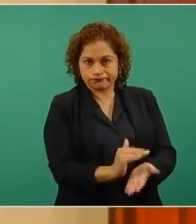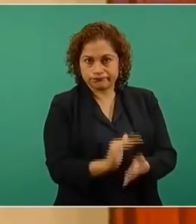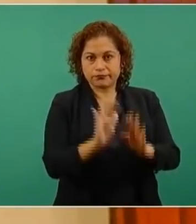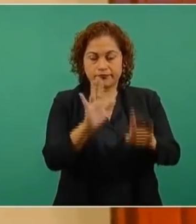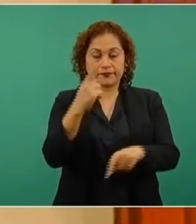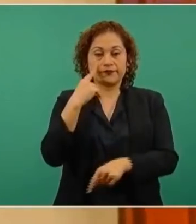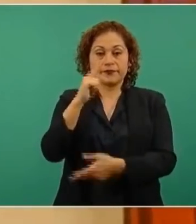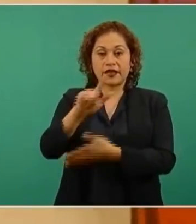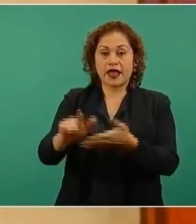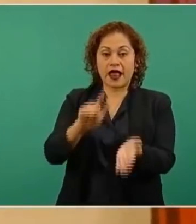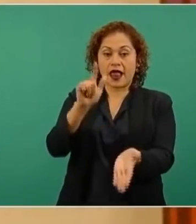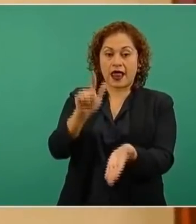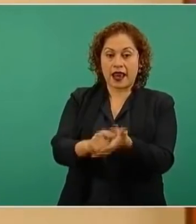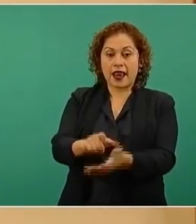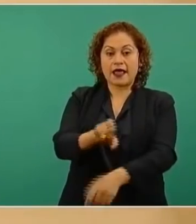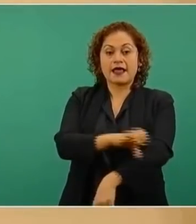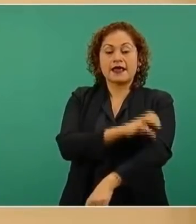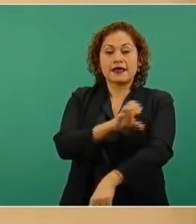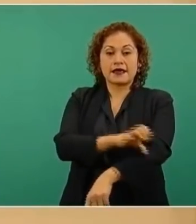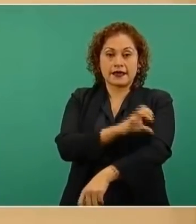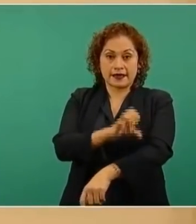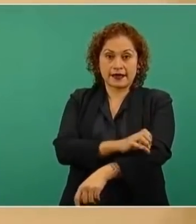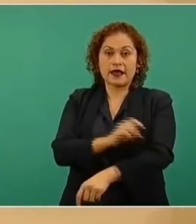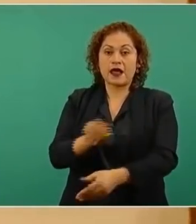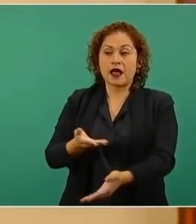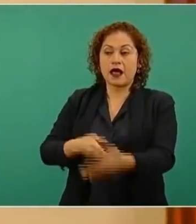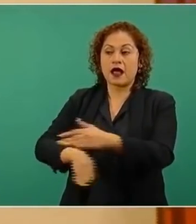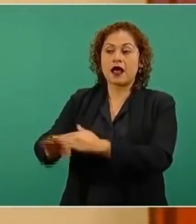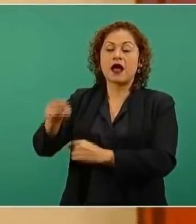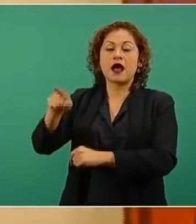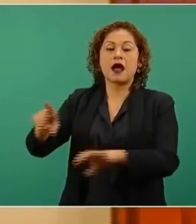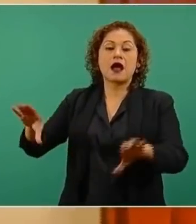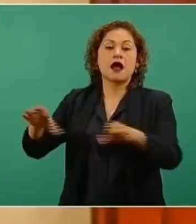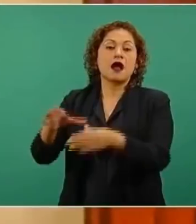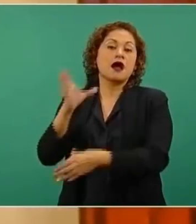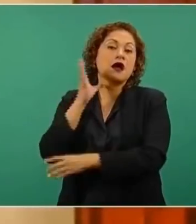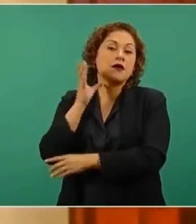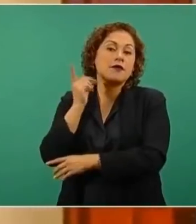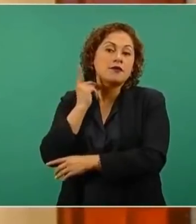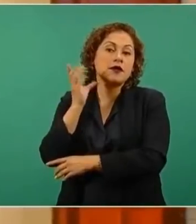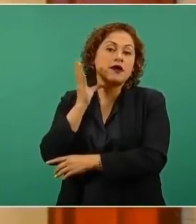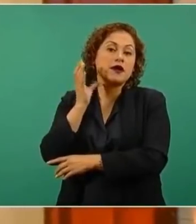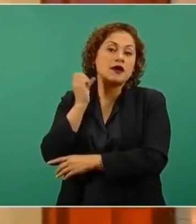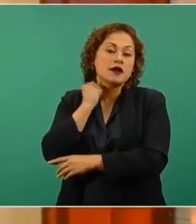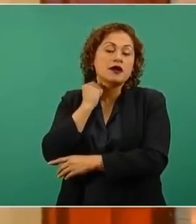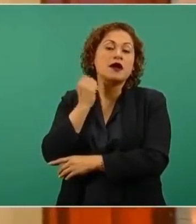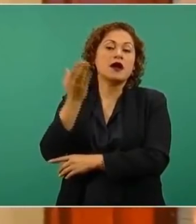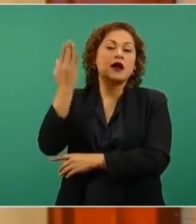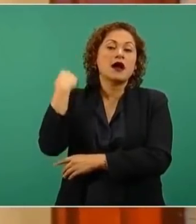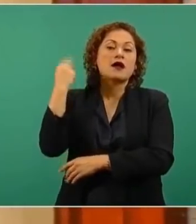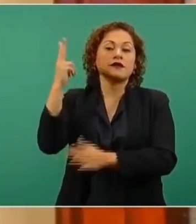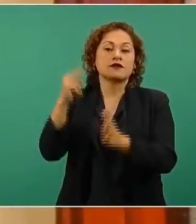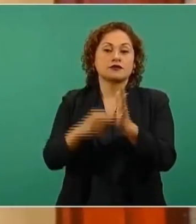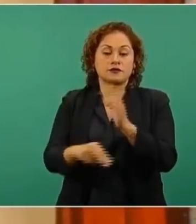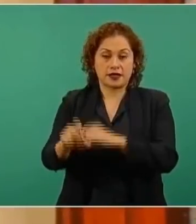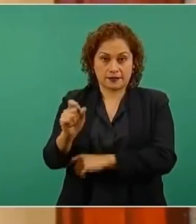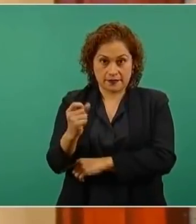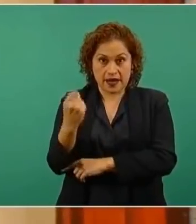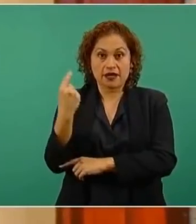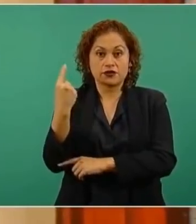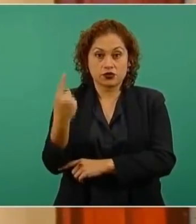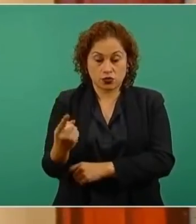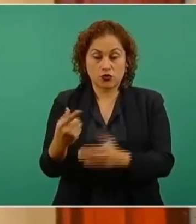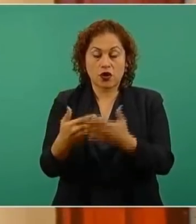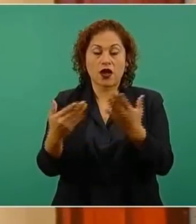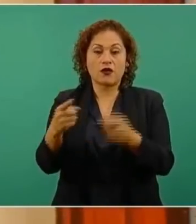que envió el presidente de la República y aprobó el Congreso de la Unión en 2021 tiene por objeto